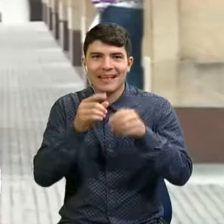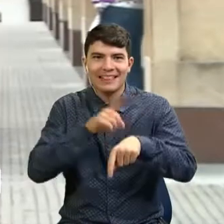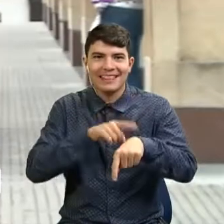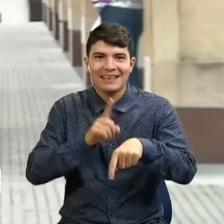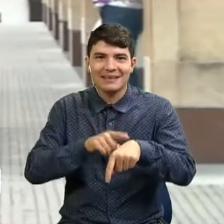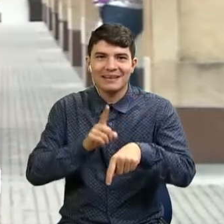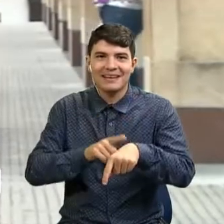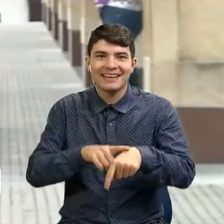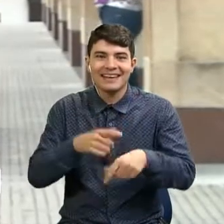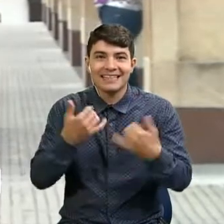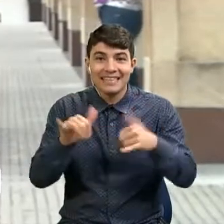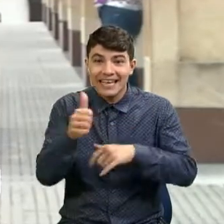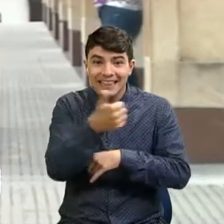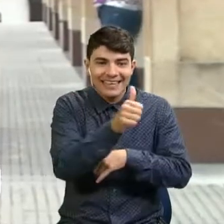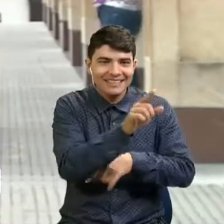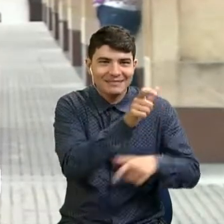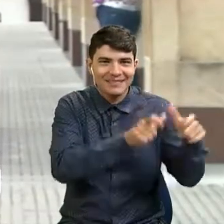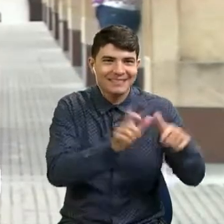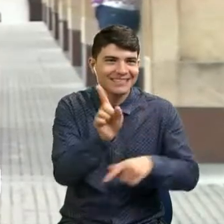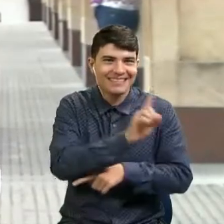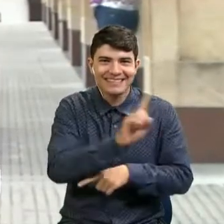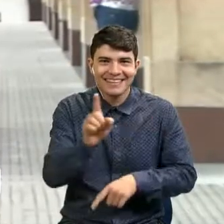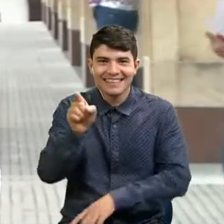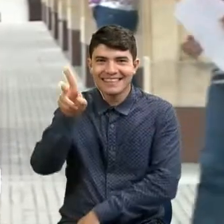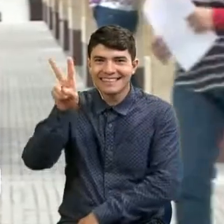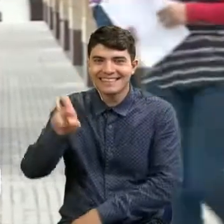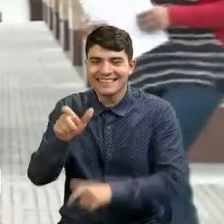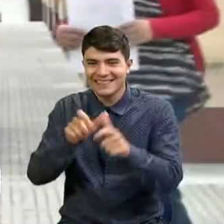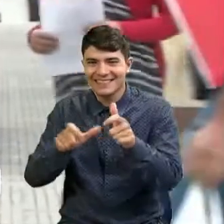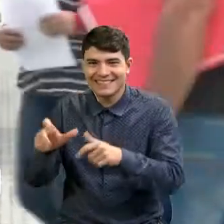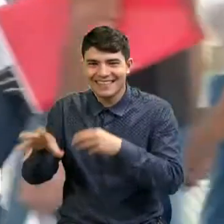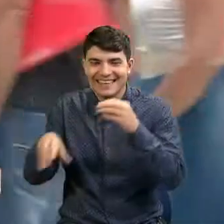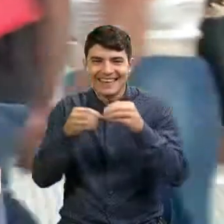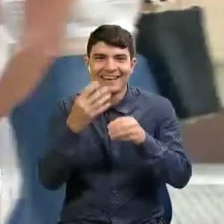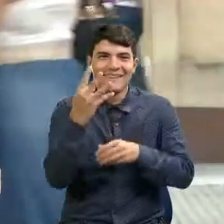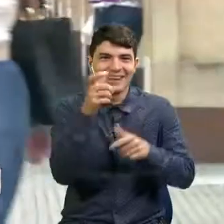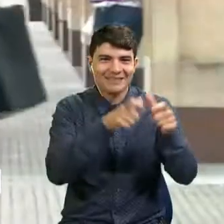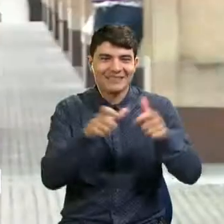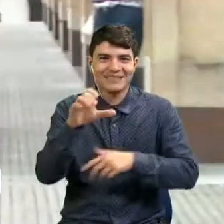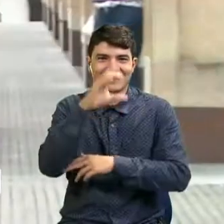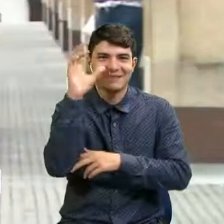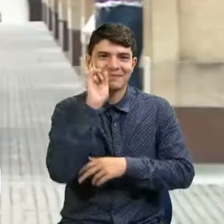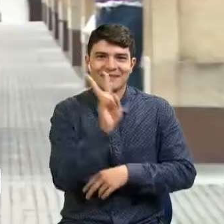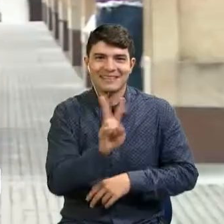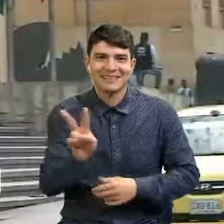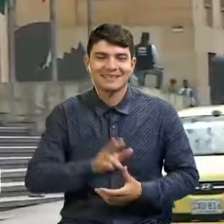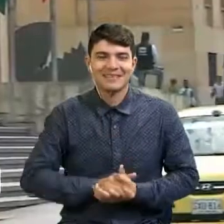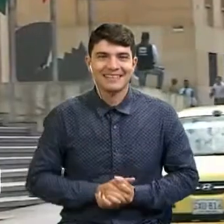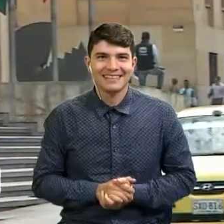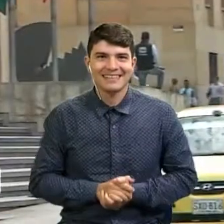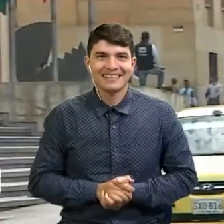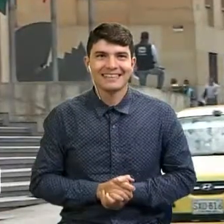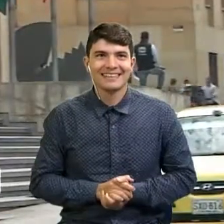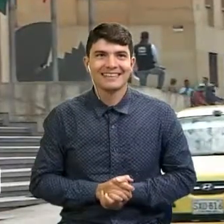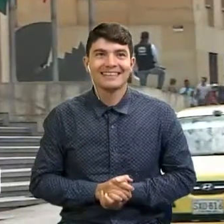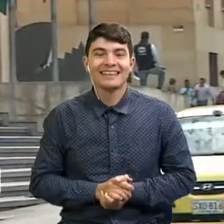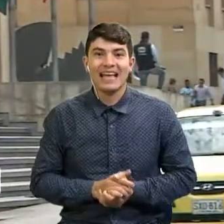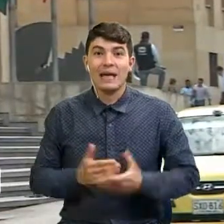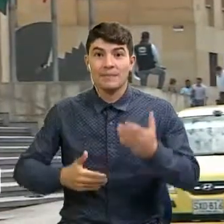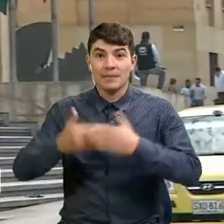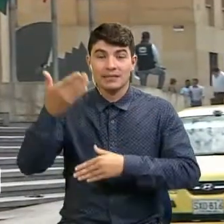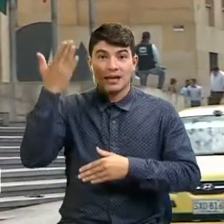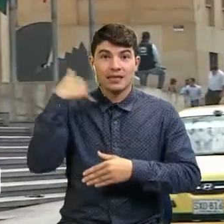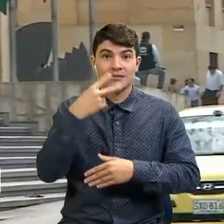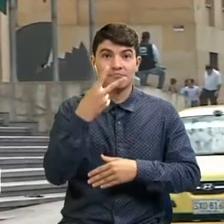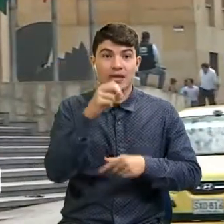ya no serán 10 serán 17 y dentro de ellos hay 4 colombo-venezolanos inicialmente eran 20